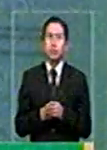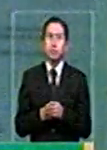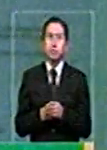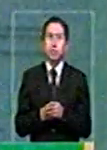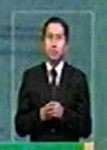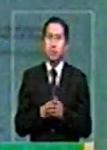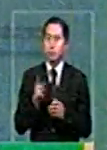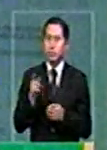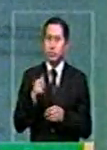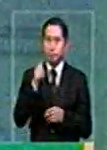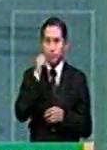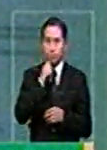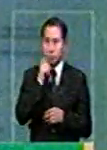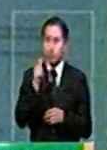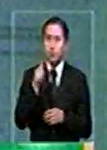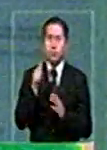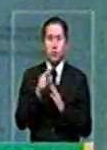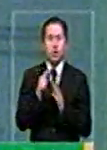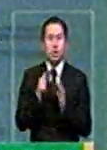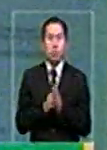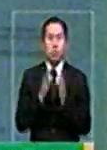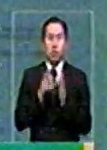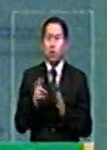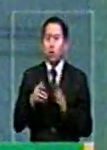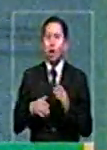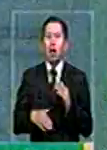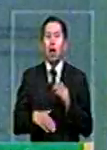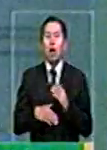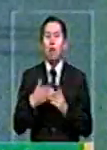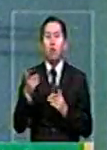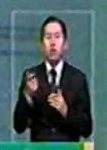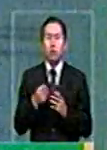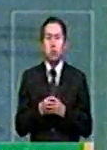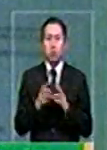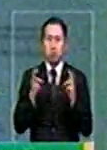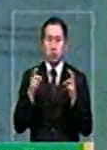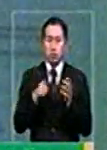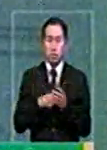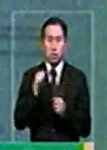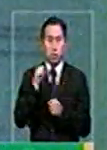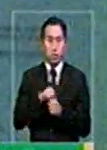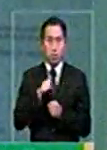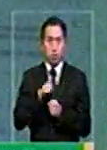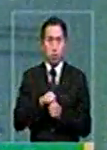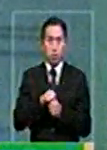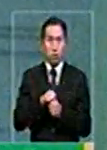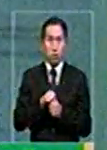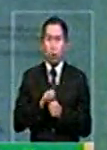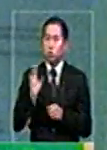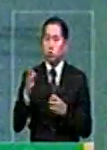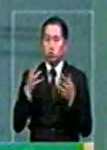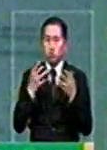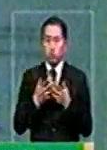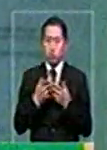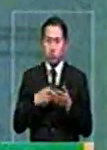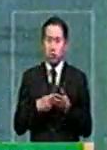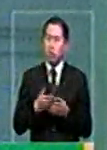Maricruz ha sido abogada externa en temas laborales de la empresa desde